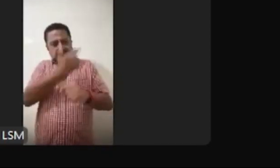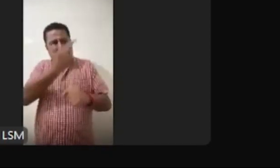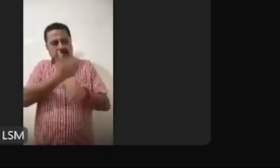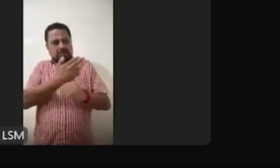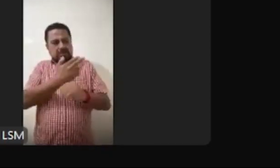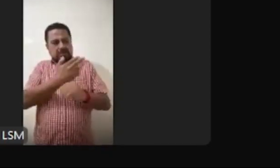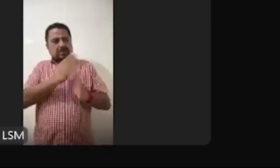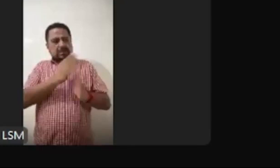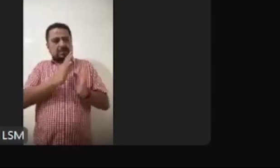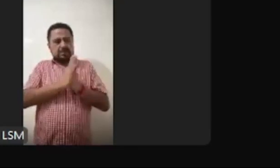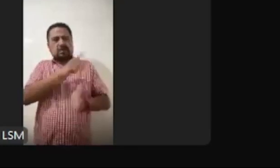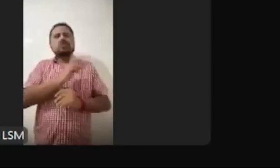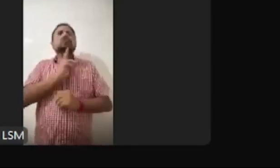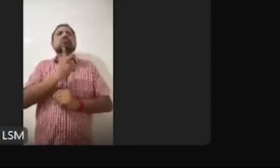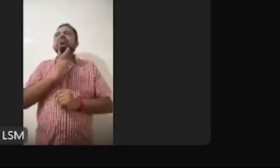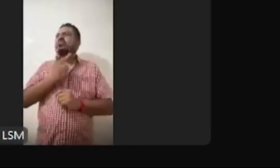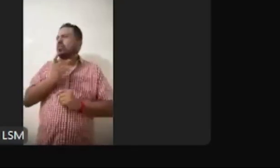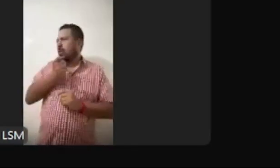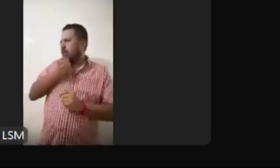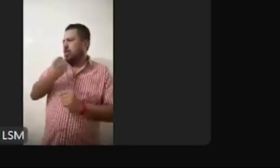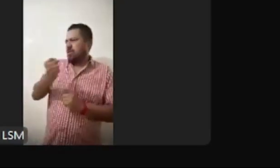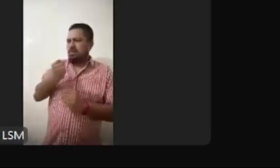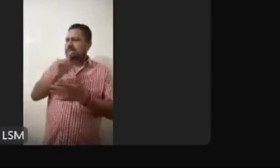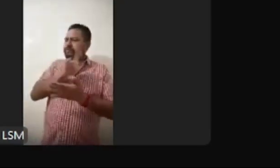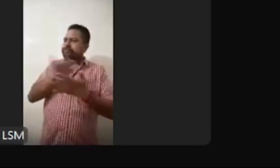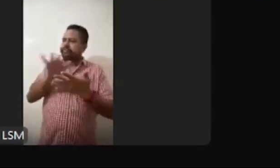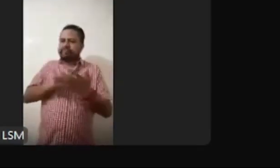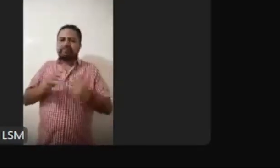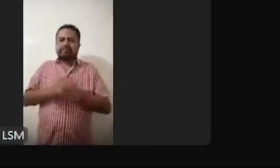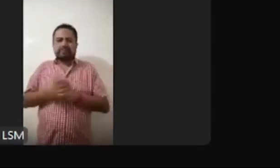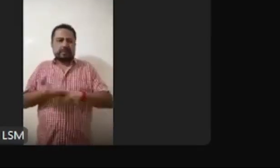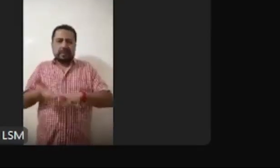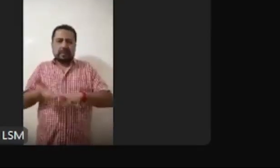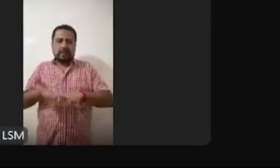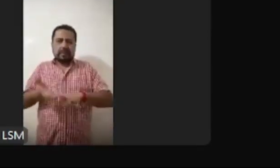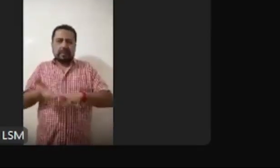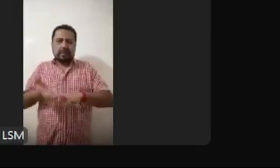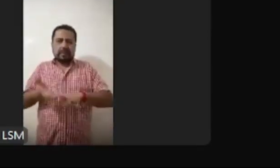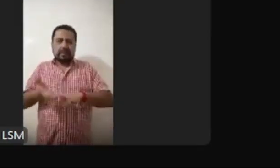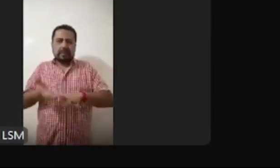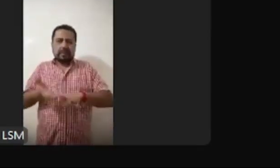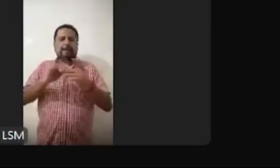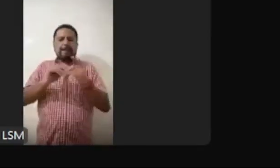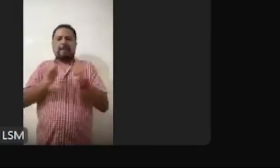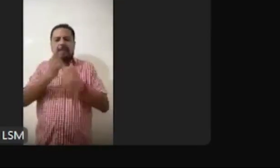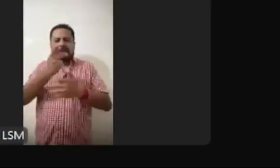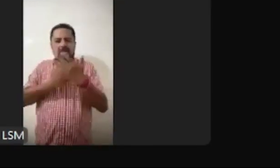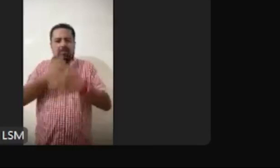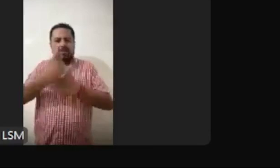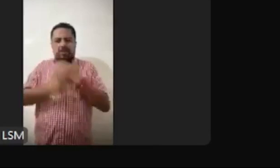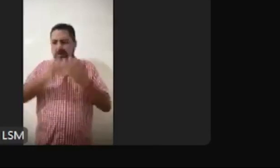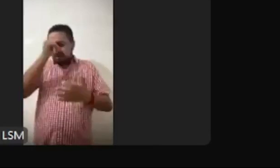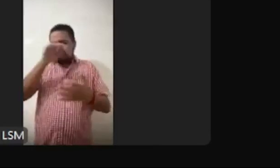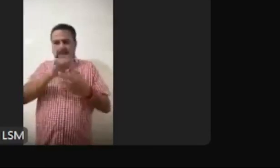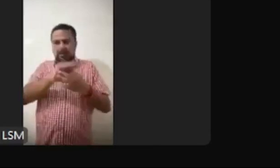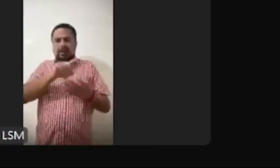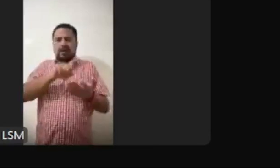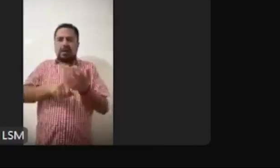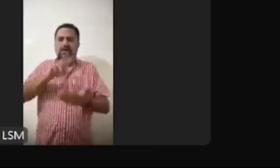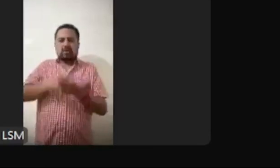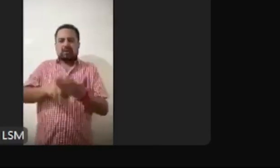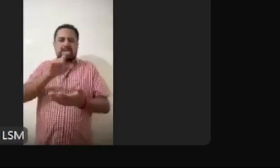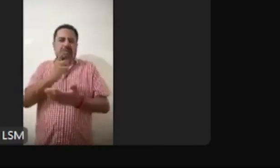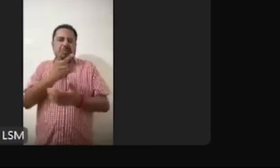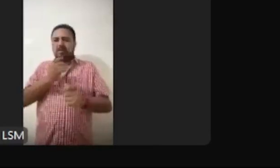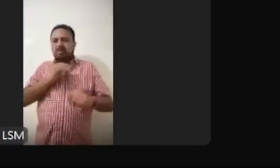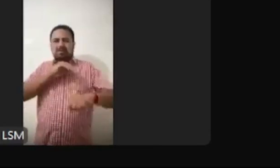secretario, tiene usted el uso de la voz. Con su autorización, magistrada presidenta, doy cuenta con el proyecto de laudo convenio 22 del 2024 promovido por